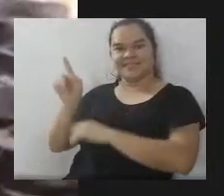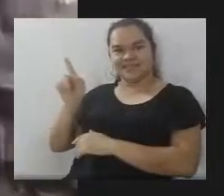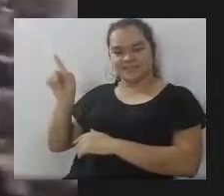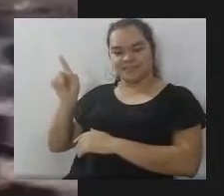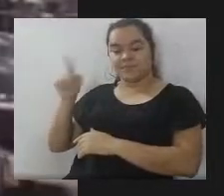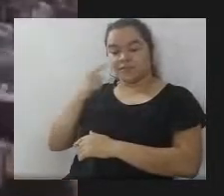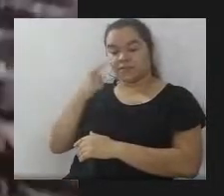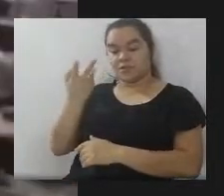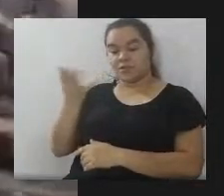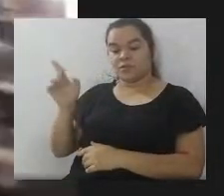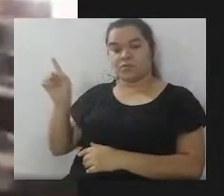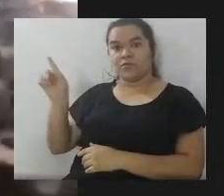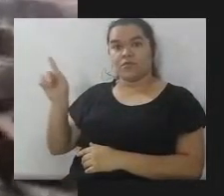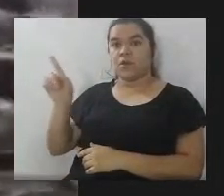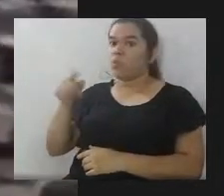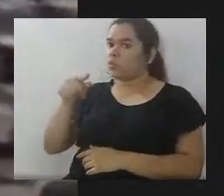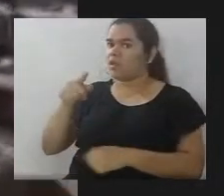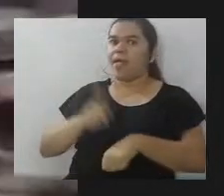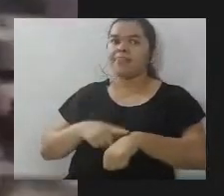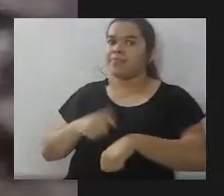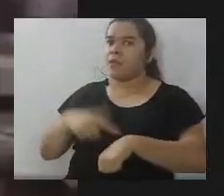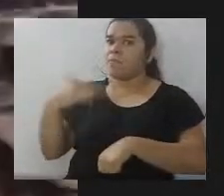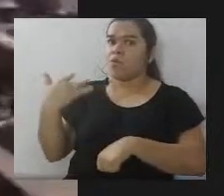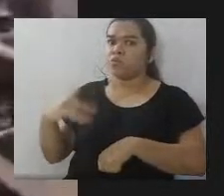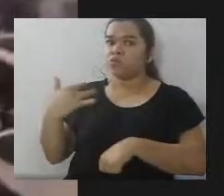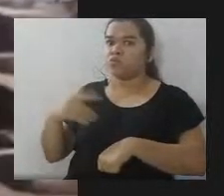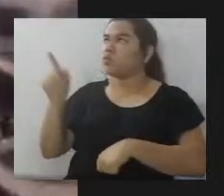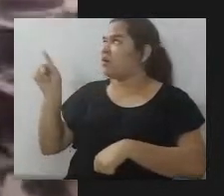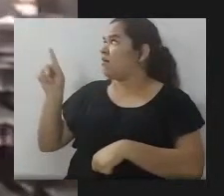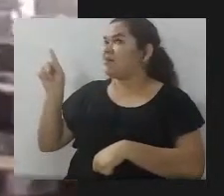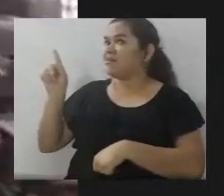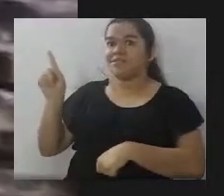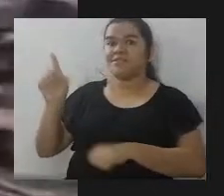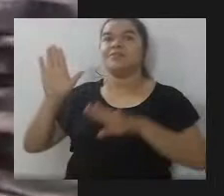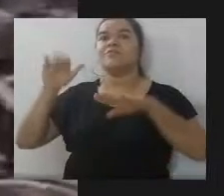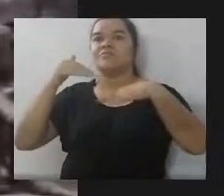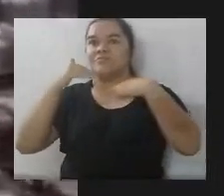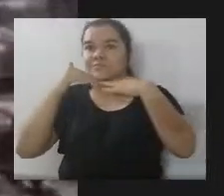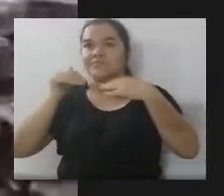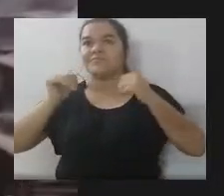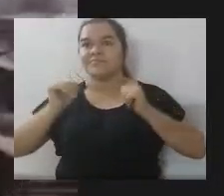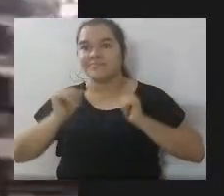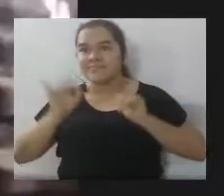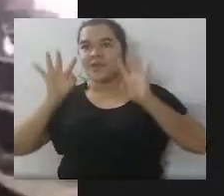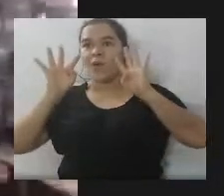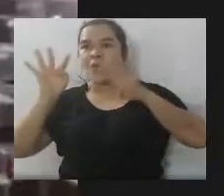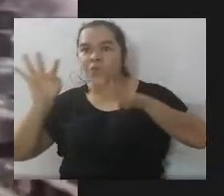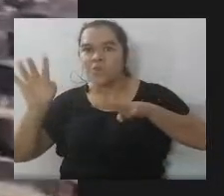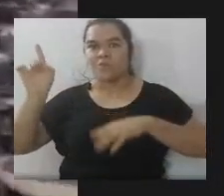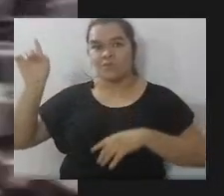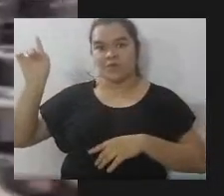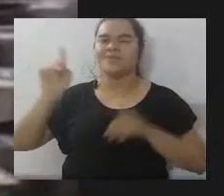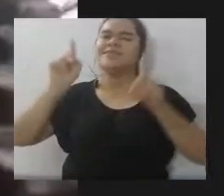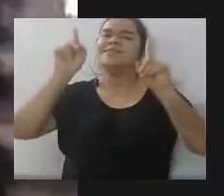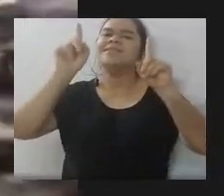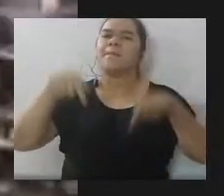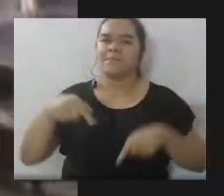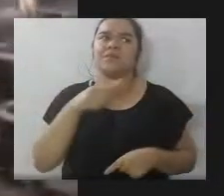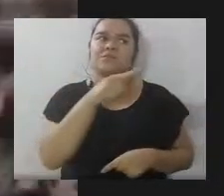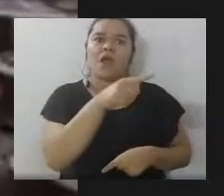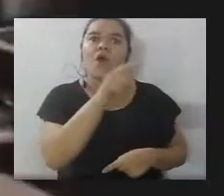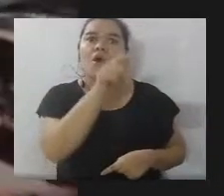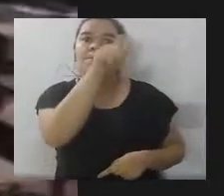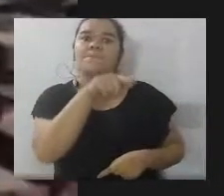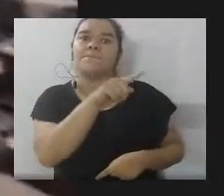decía. Ustedes van a pasar mucho tiempo acá y en su casa, por supuesto. Y adhiero a lo que dijo Gabriel del disfrute,